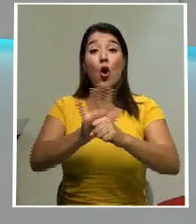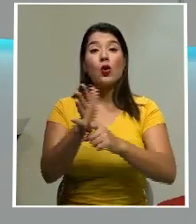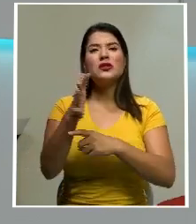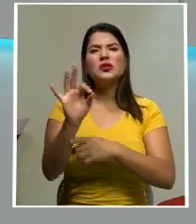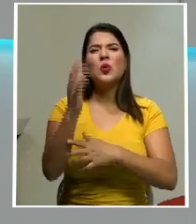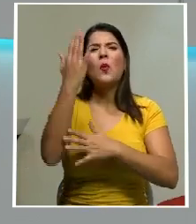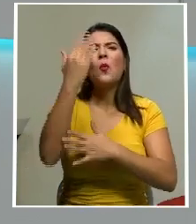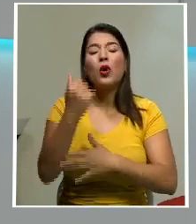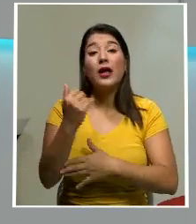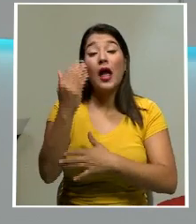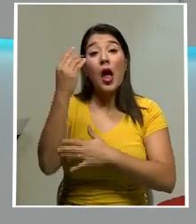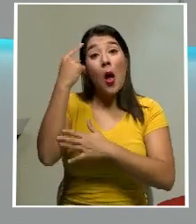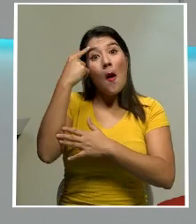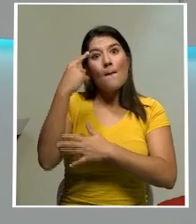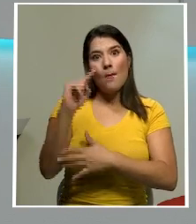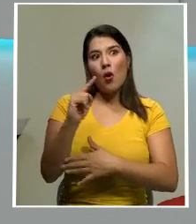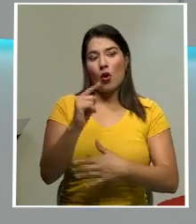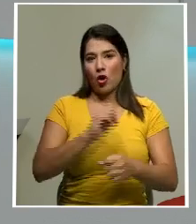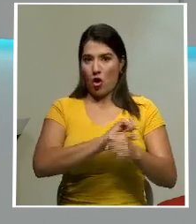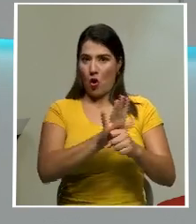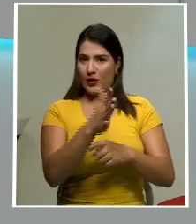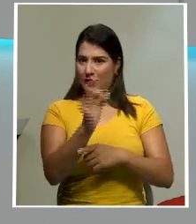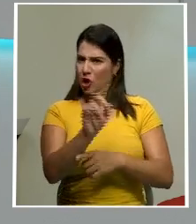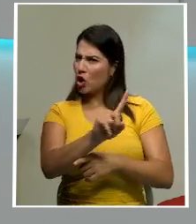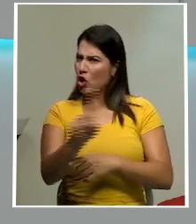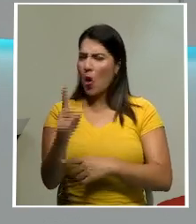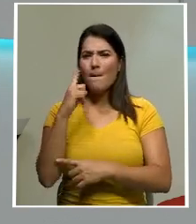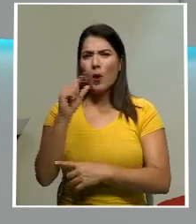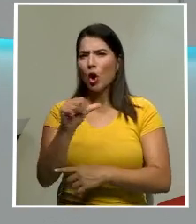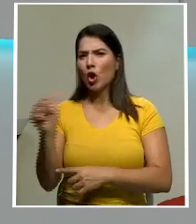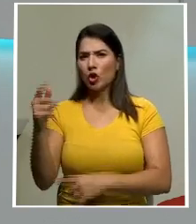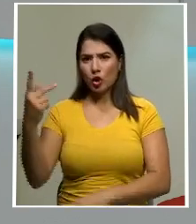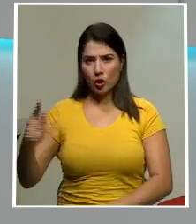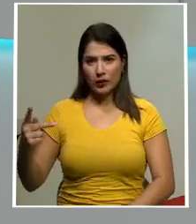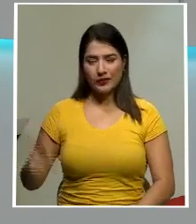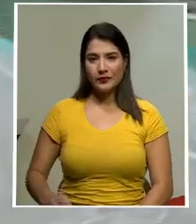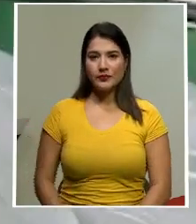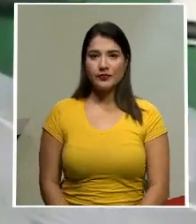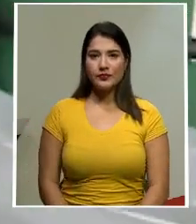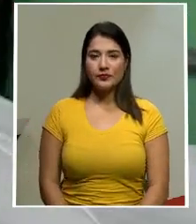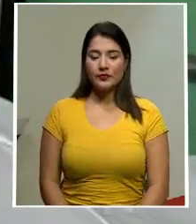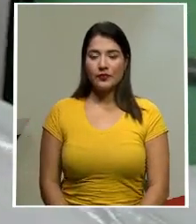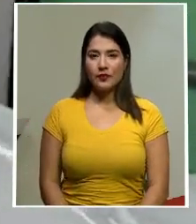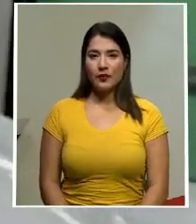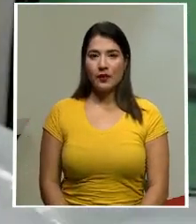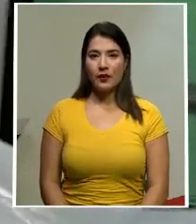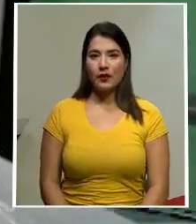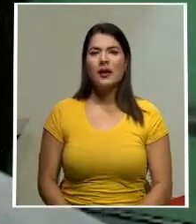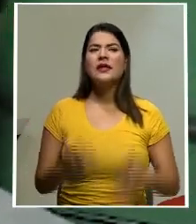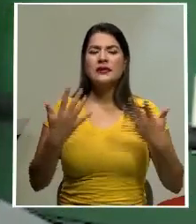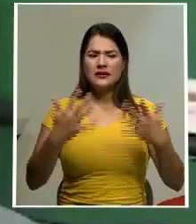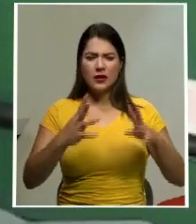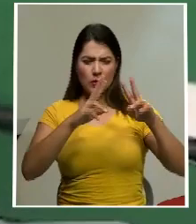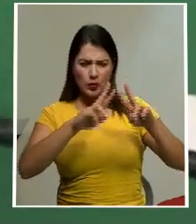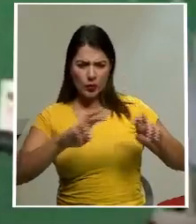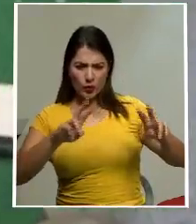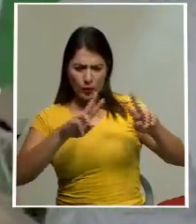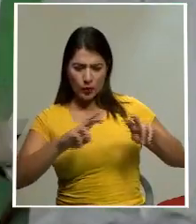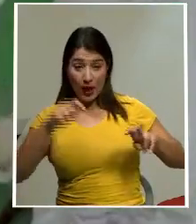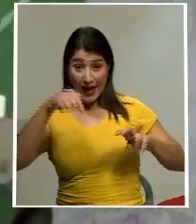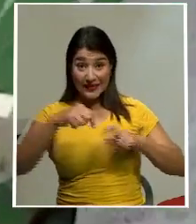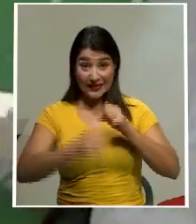de consecuencias de esta enfermedad y no por otros padecimientos. Tras haber analizado abril de este